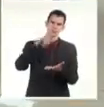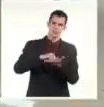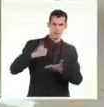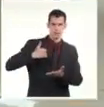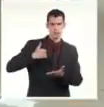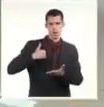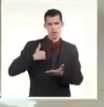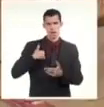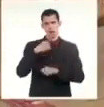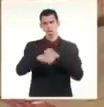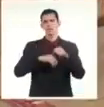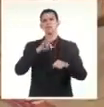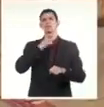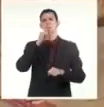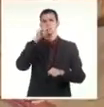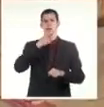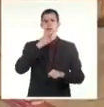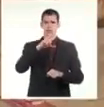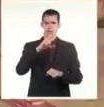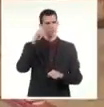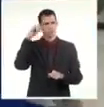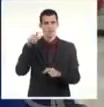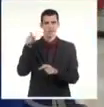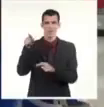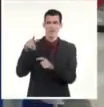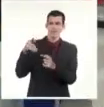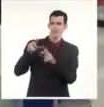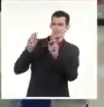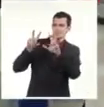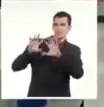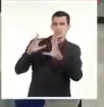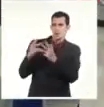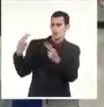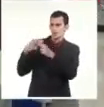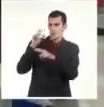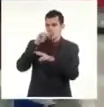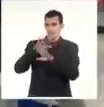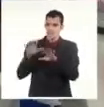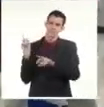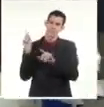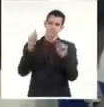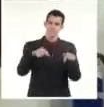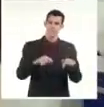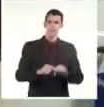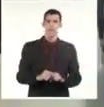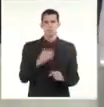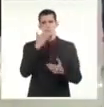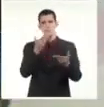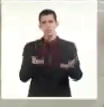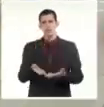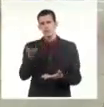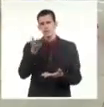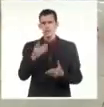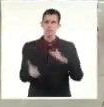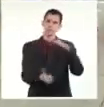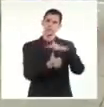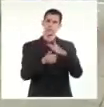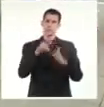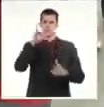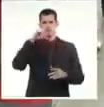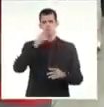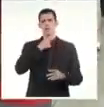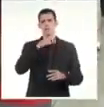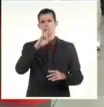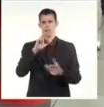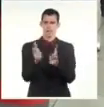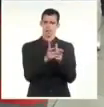canadiense de Quebec, sede del certamen. La selección fue recibida en la terminal aérea por el presidente del INDER, Osvaldo Bento Montiller, y otras autoridades de ramo en la